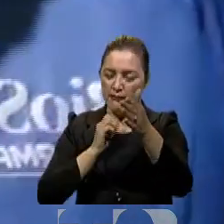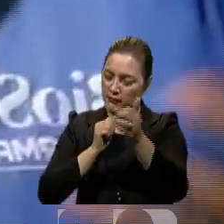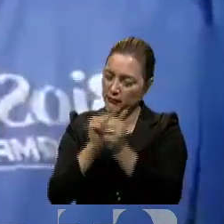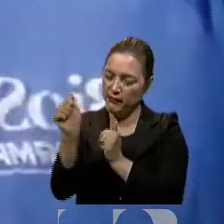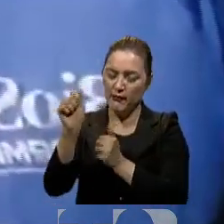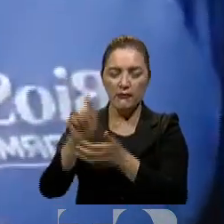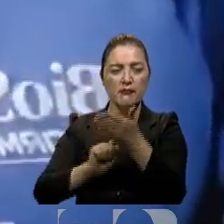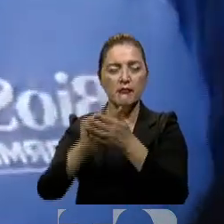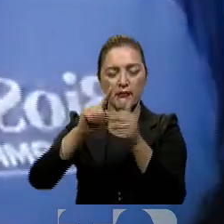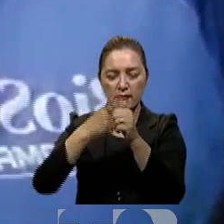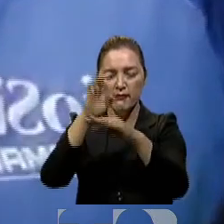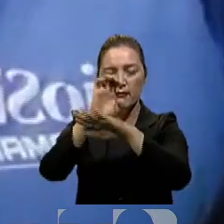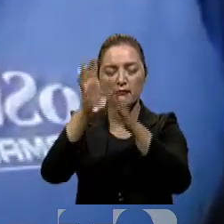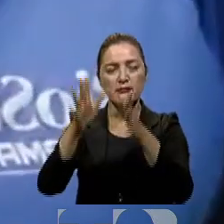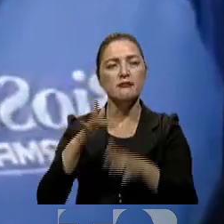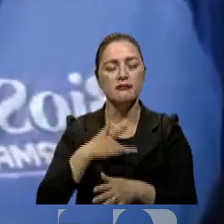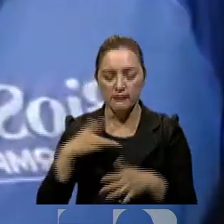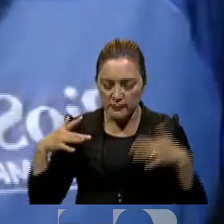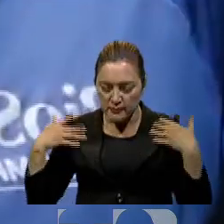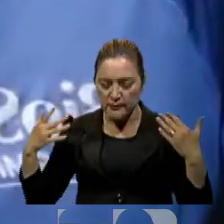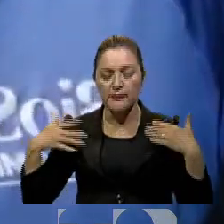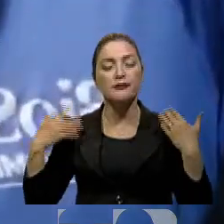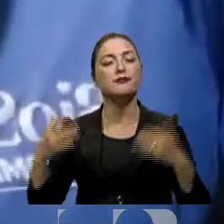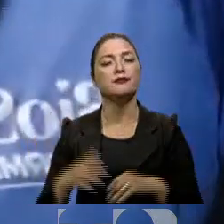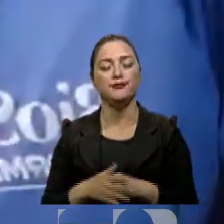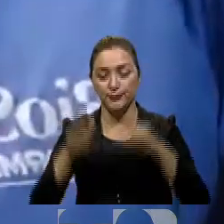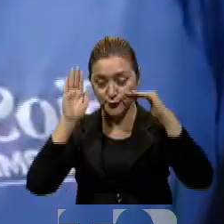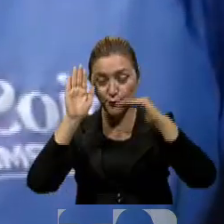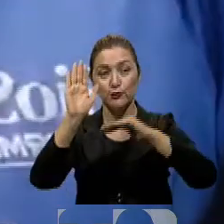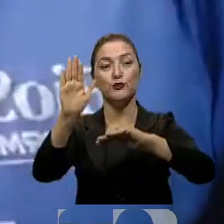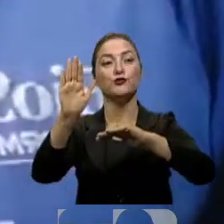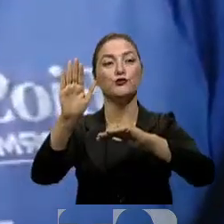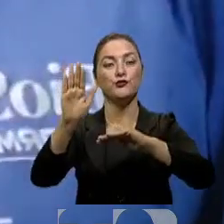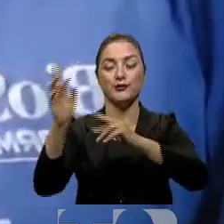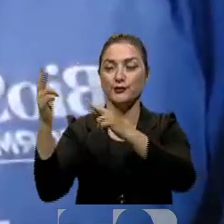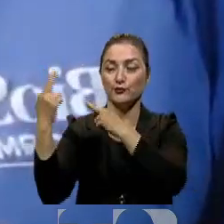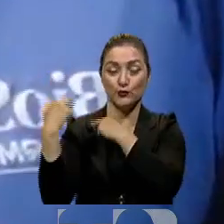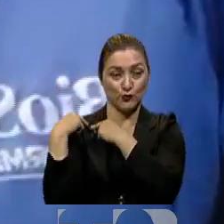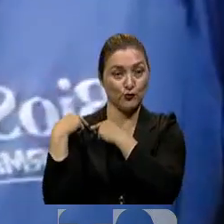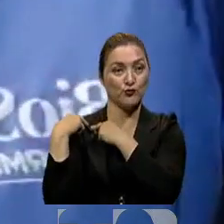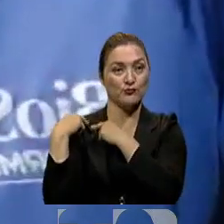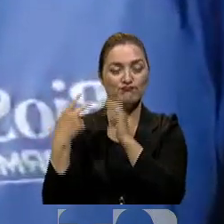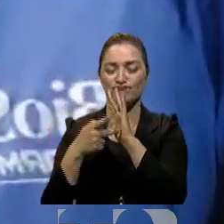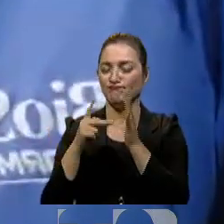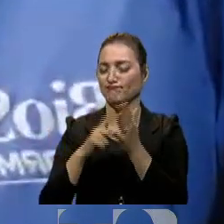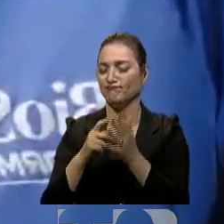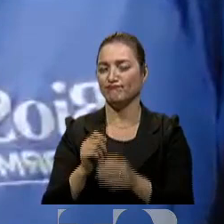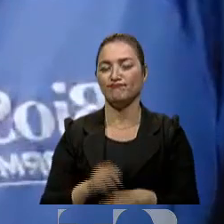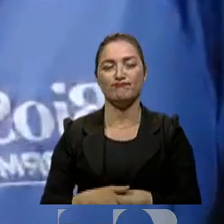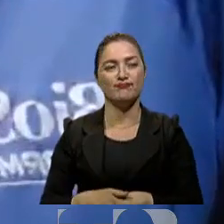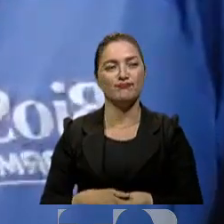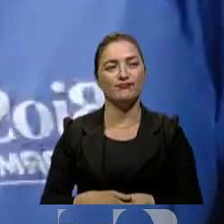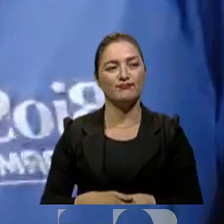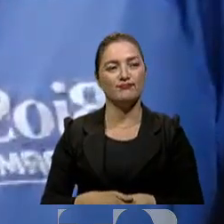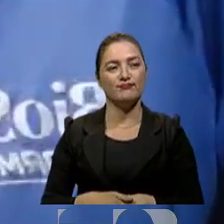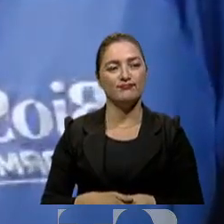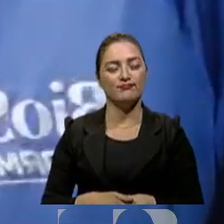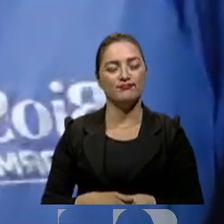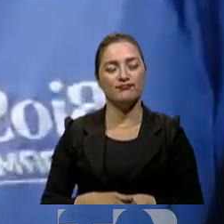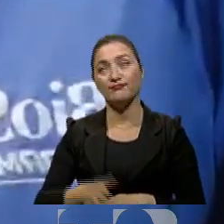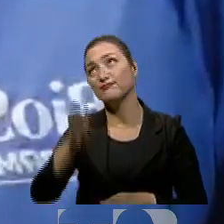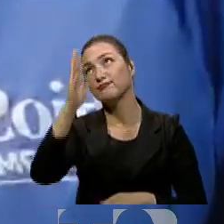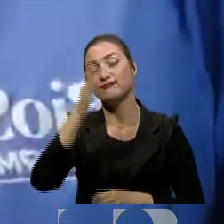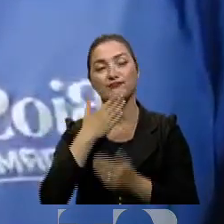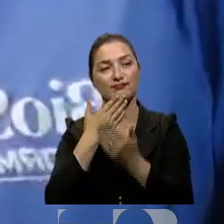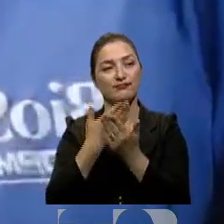Olímpicos. Realmente estoy bastante feliz, pero sobre todo comprometido por la gran responsabilidad que esto conlleva. Sí, pues bueno, gracias a Dios pues